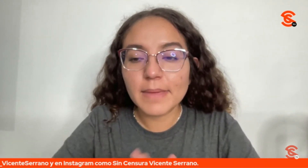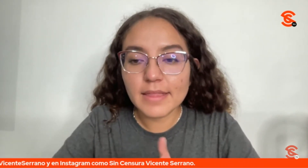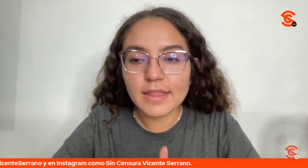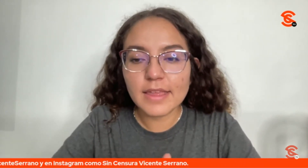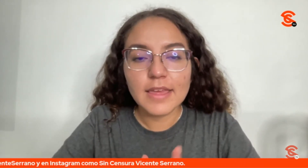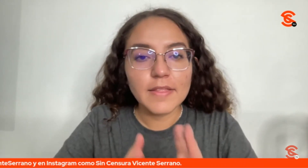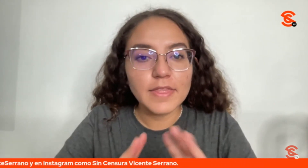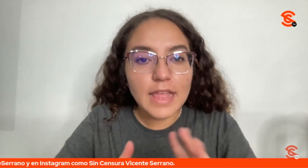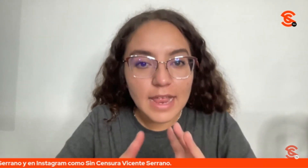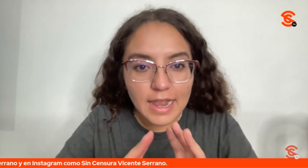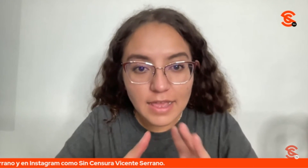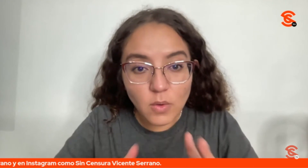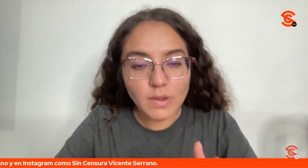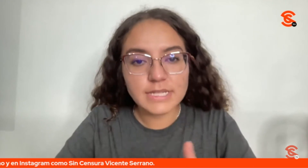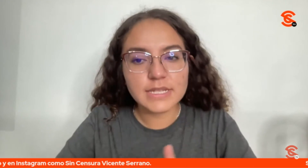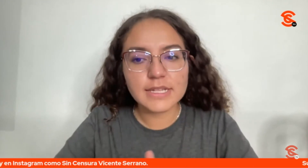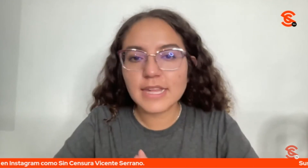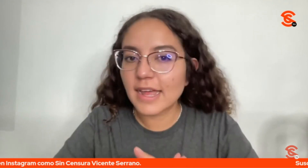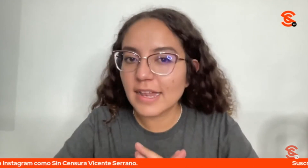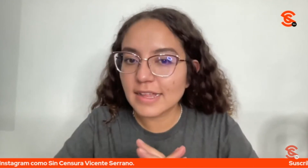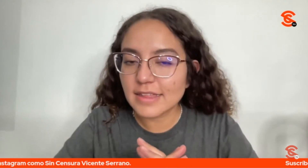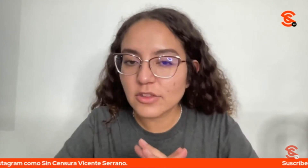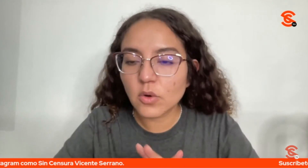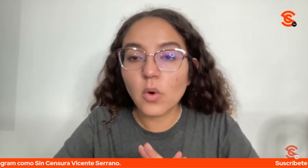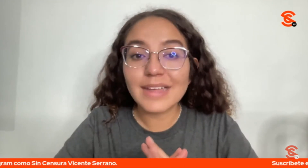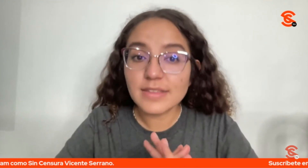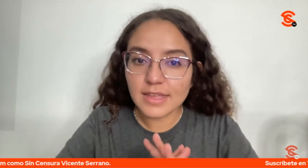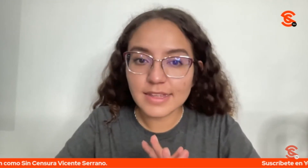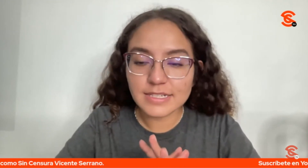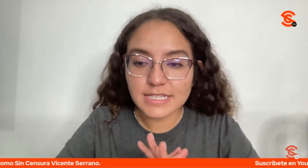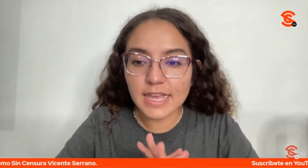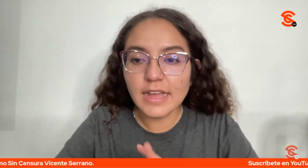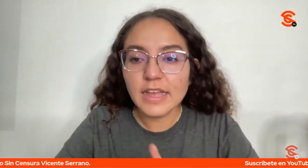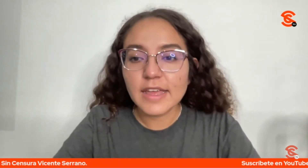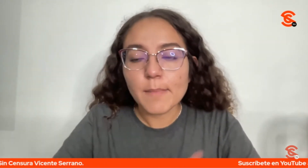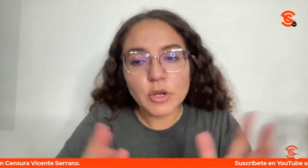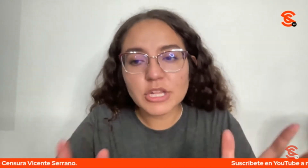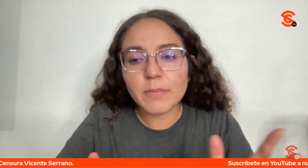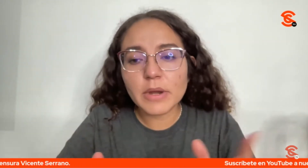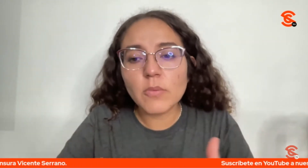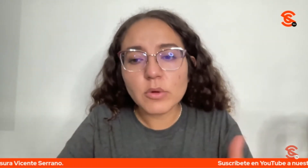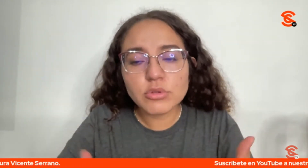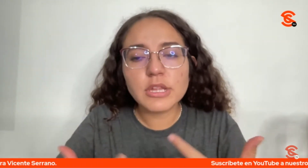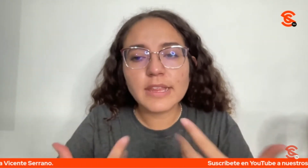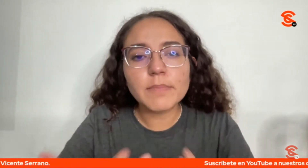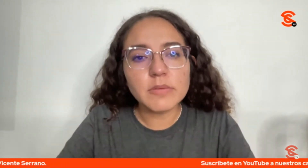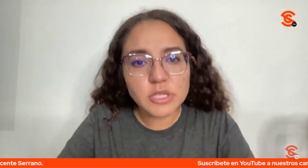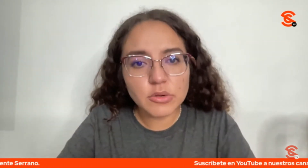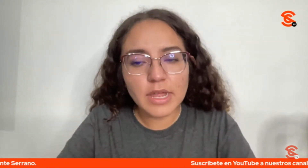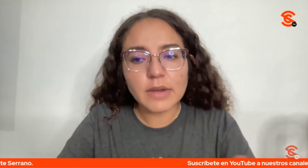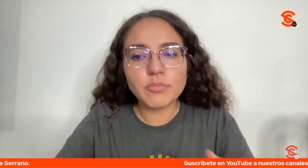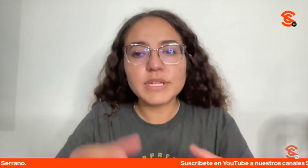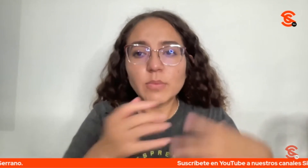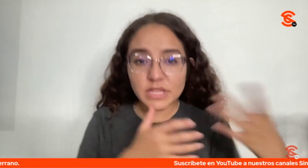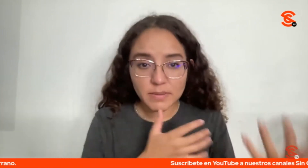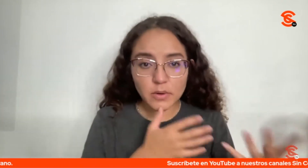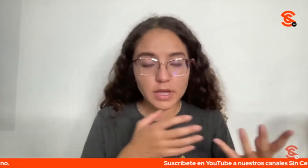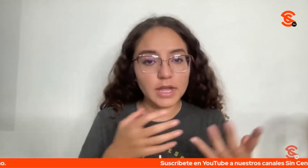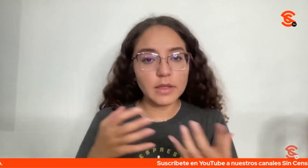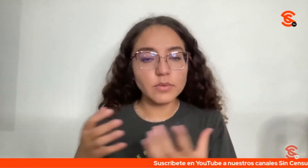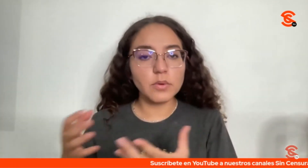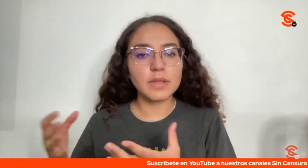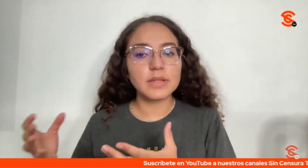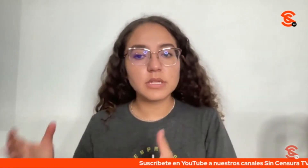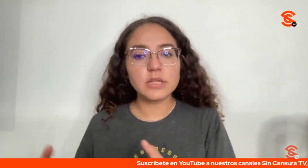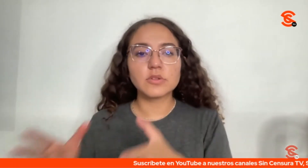salga directamente de la encuesta, sea el candidato o candidata que sea. Pero sin embargo, me gusta también mencionar pues el buen